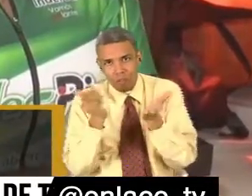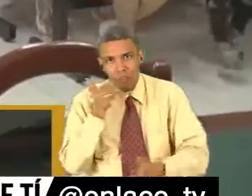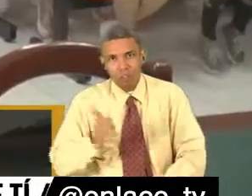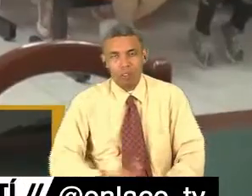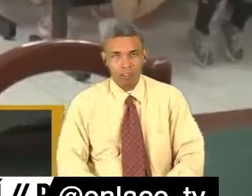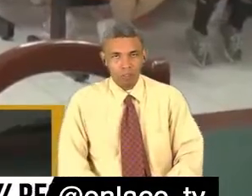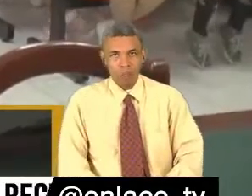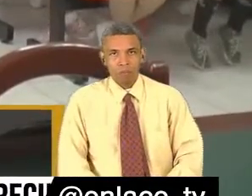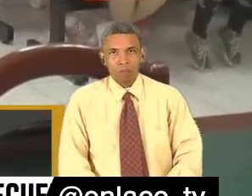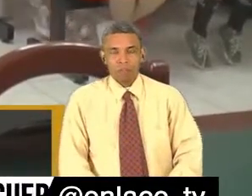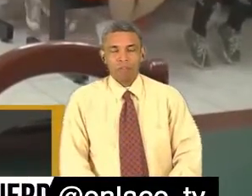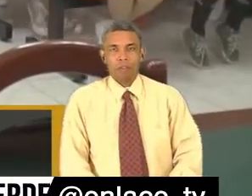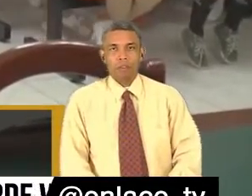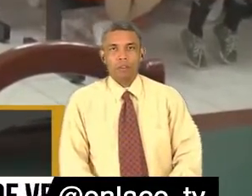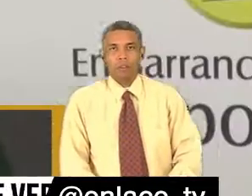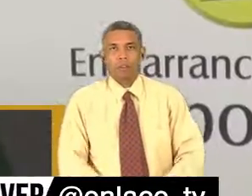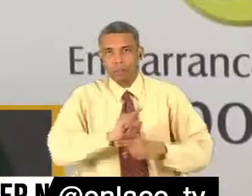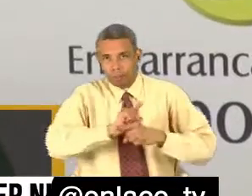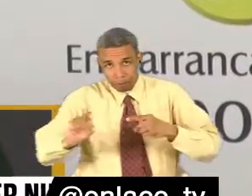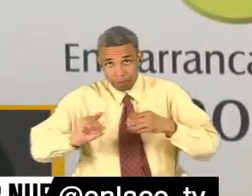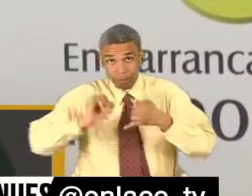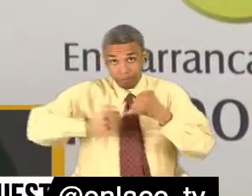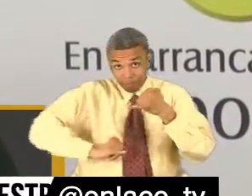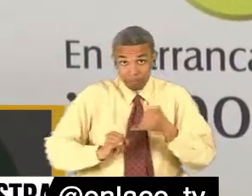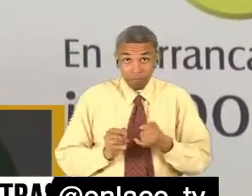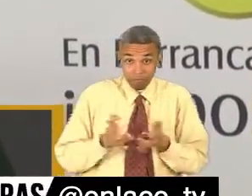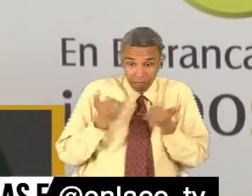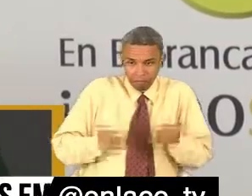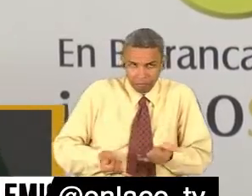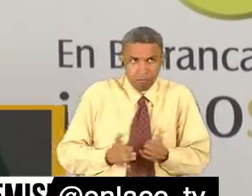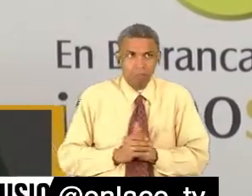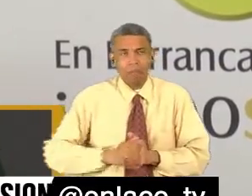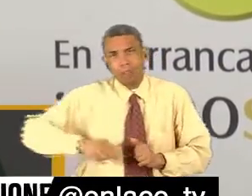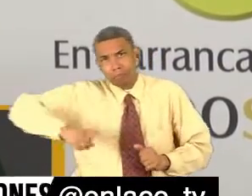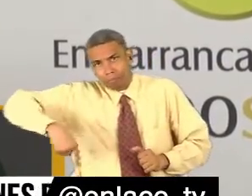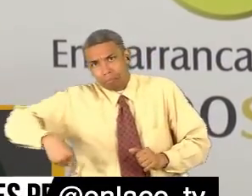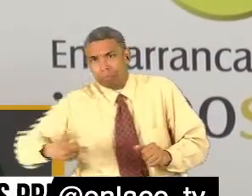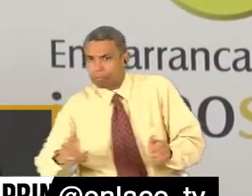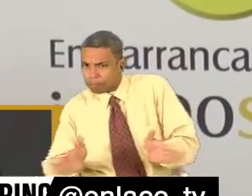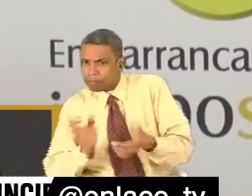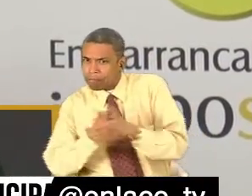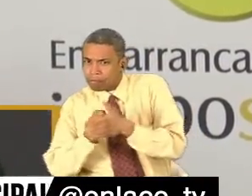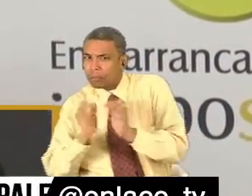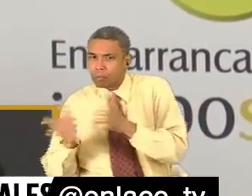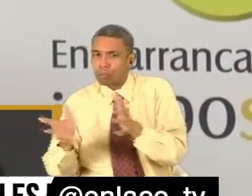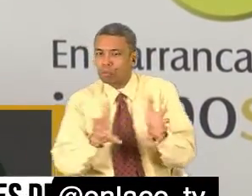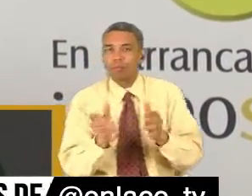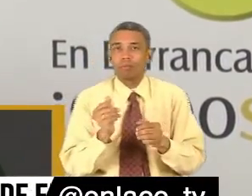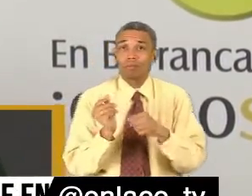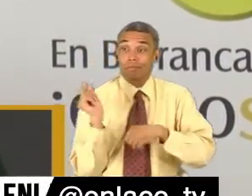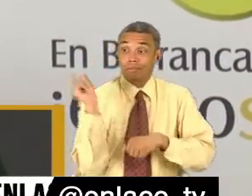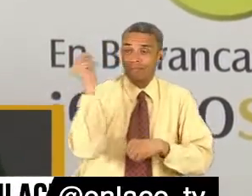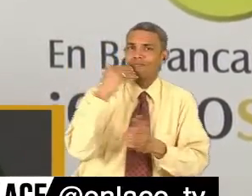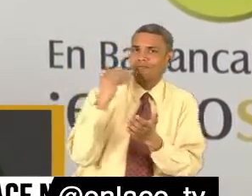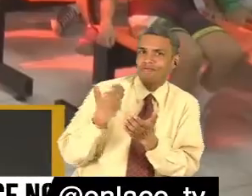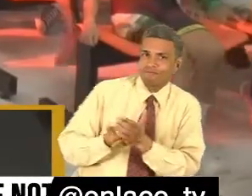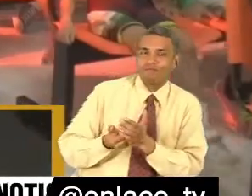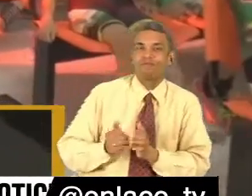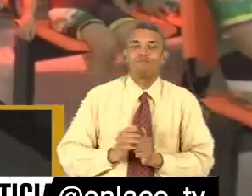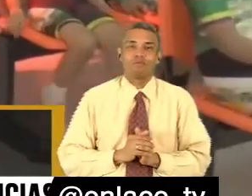fin de semana se hizo el segundo fogueo de patinaje y gracias a la escuela de INDERBA pues se llevó el primer trofeo